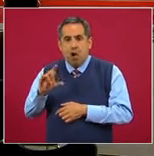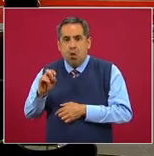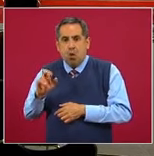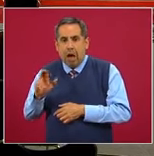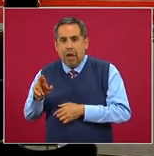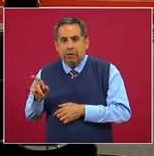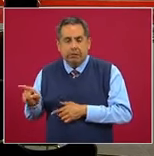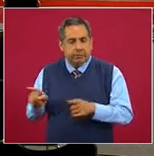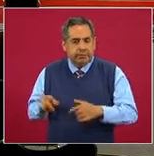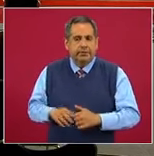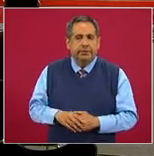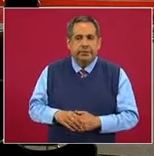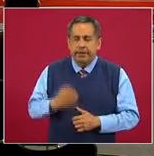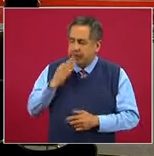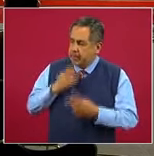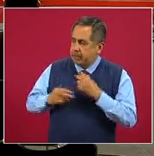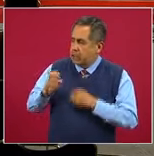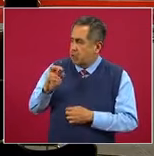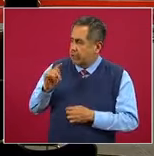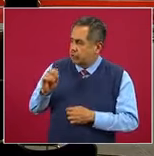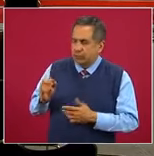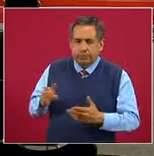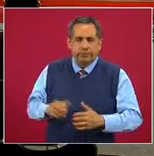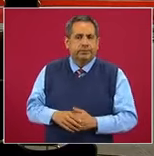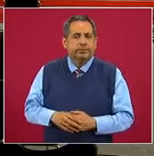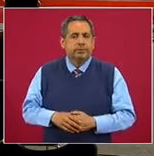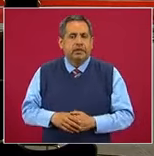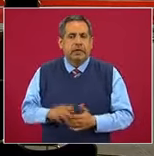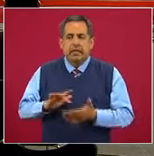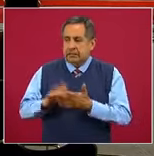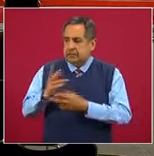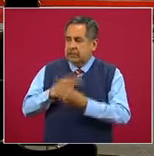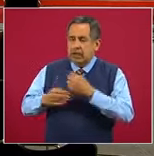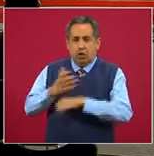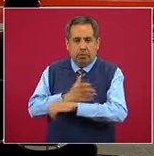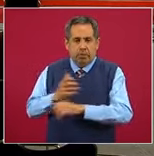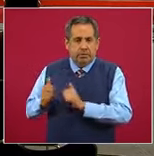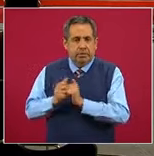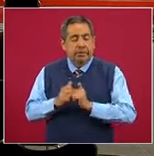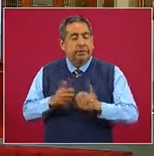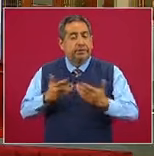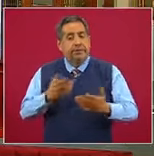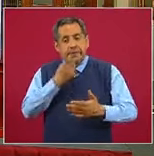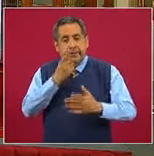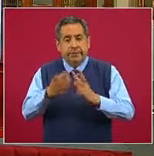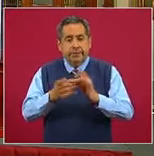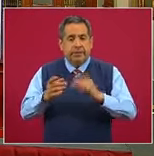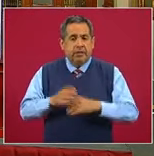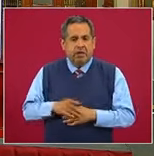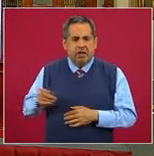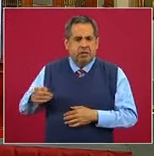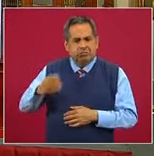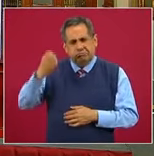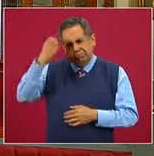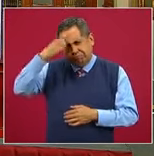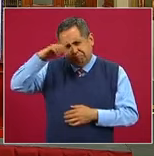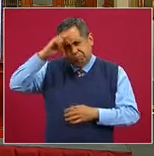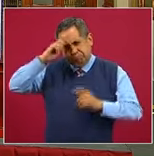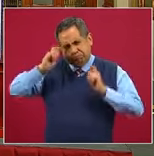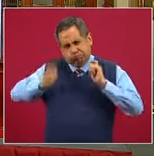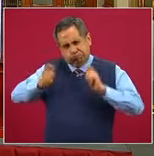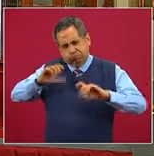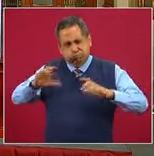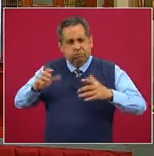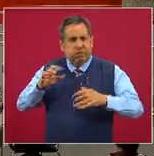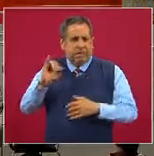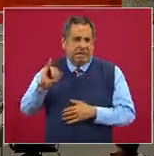Bienvenido, muchas gracias, Ernesto. Muchas gracias. Gracias por acompañarnos, Ernesto. Quiero decirles que tiene una amplísima experiencia trabajando en el